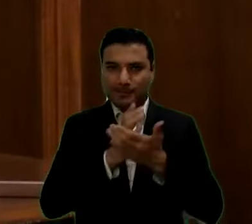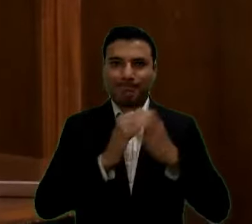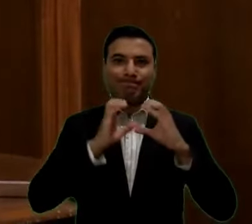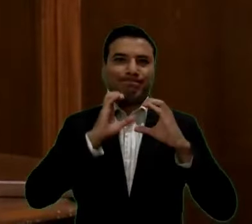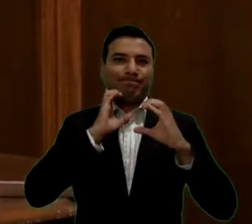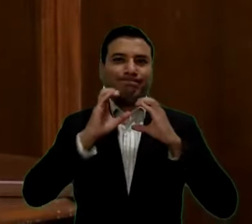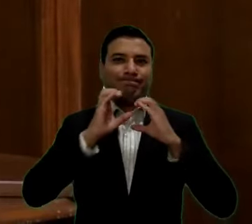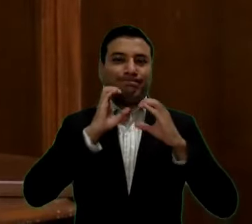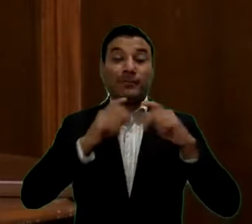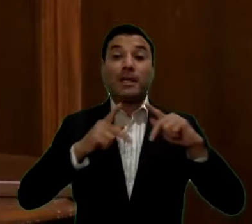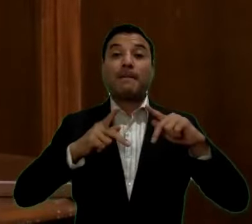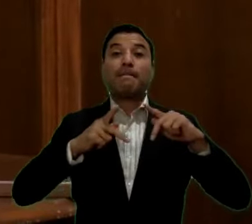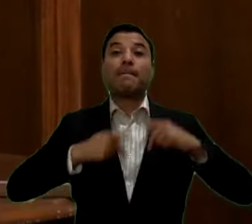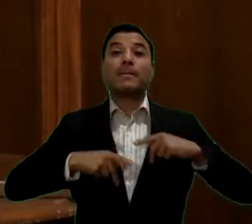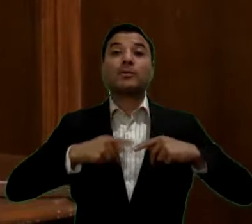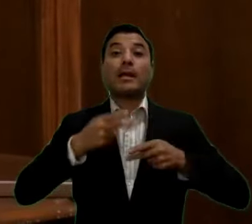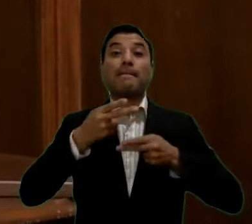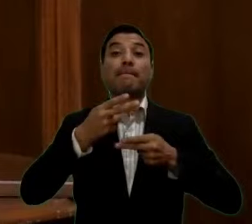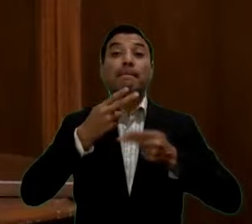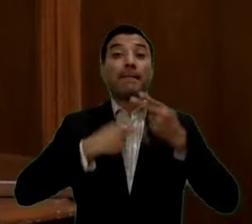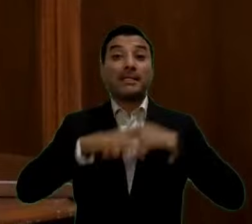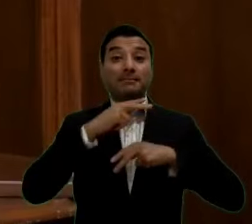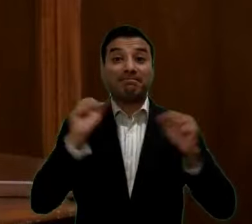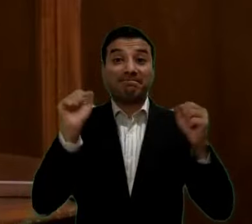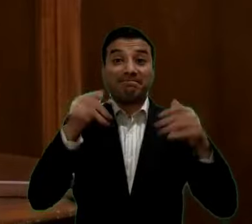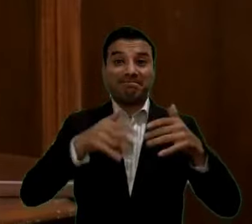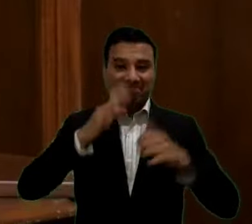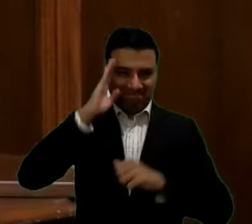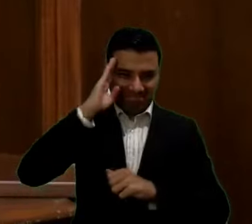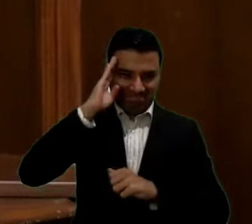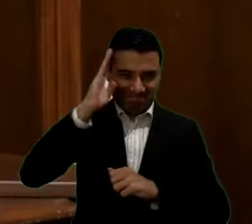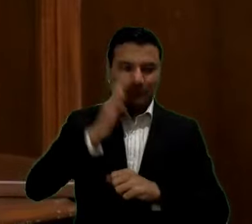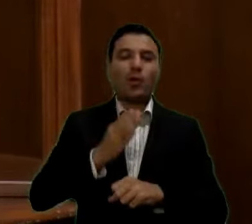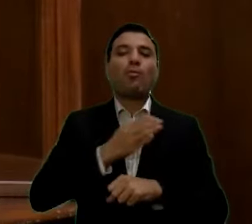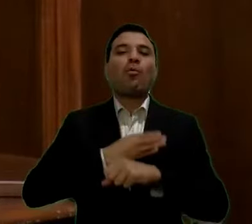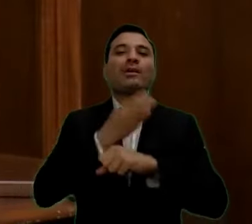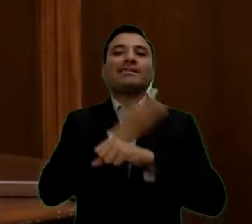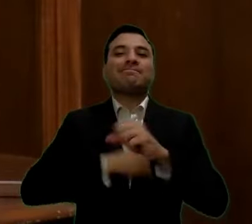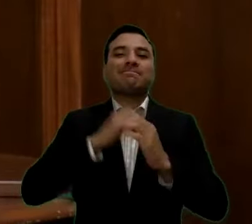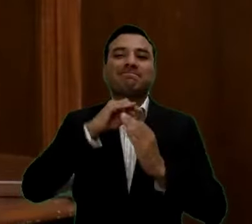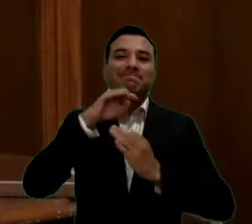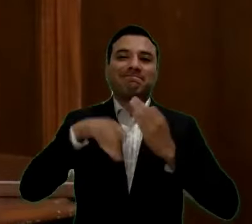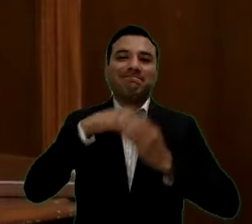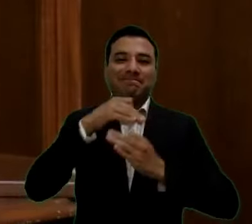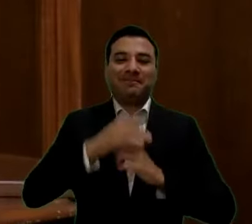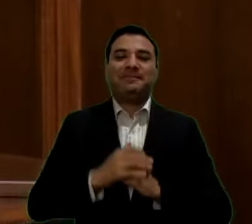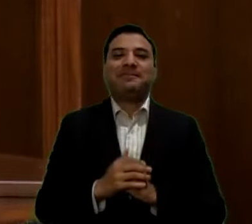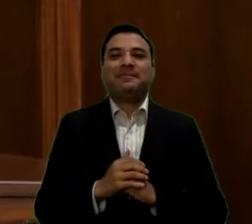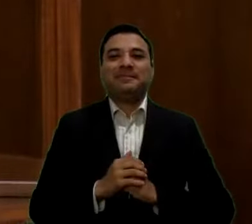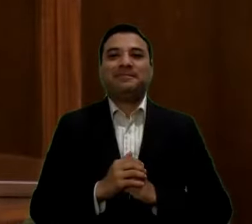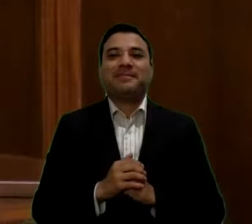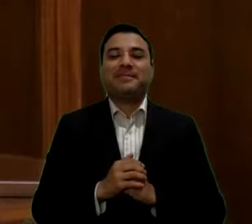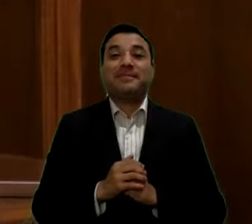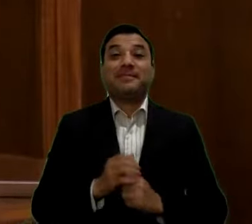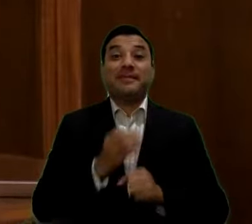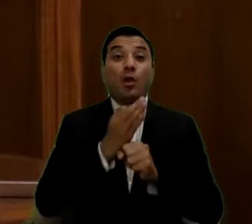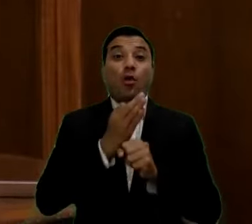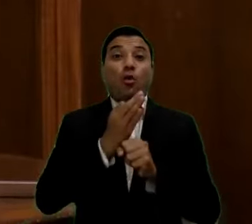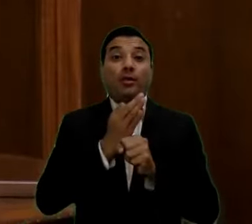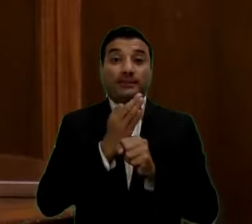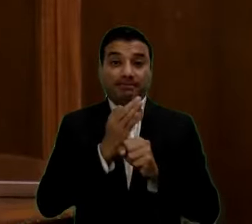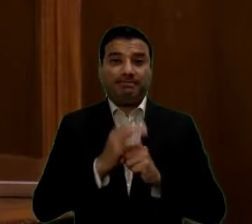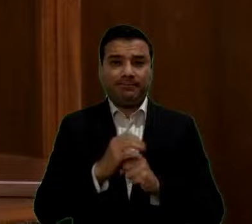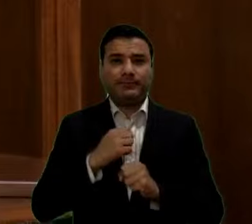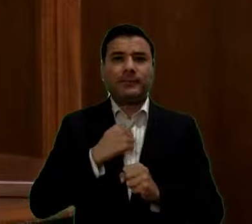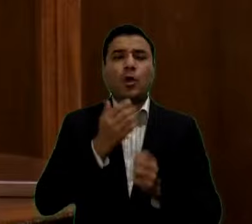y personas que nos acompañan en este recinto legislativo. Buenas tardes a todos. Por este conducto, someto a